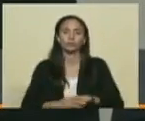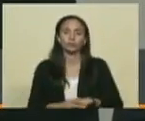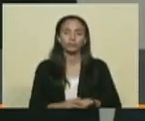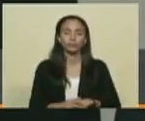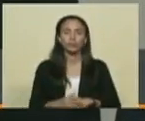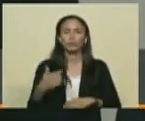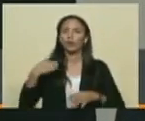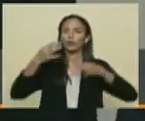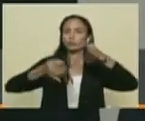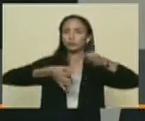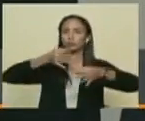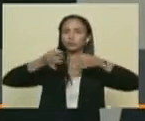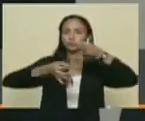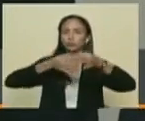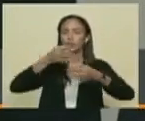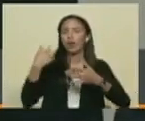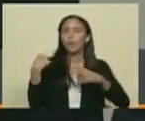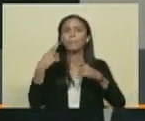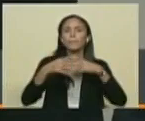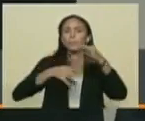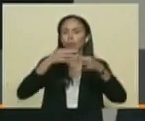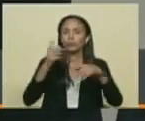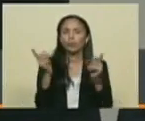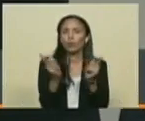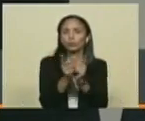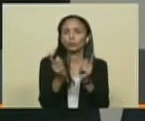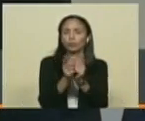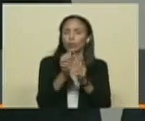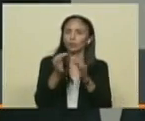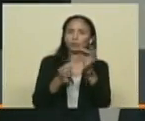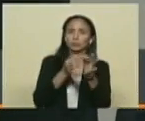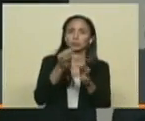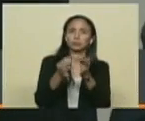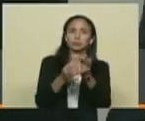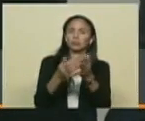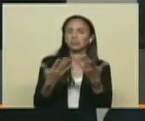Mis palabras serán sumamente breves y